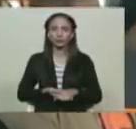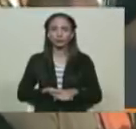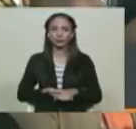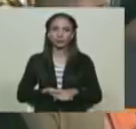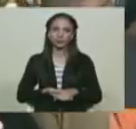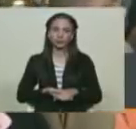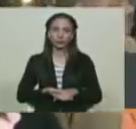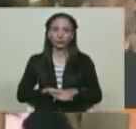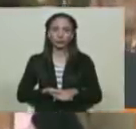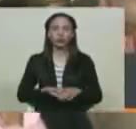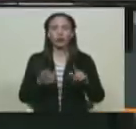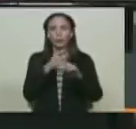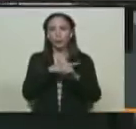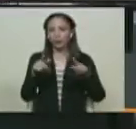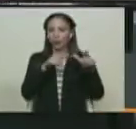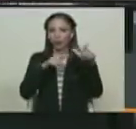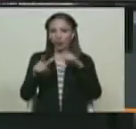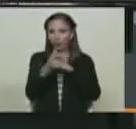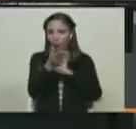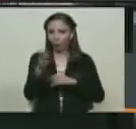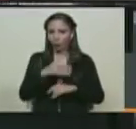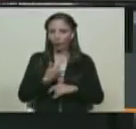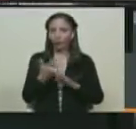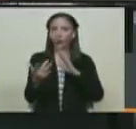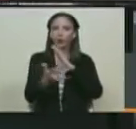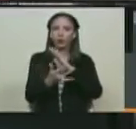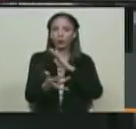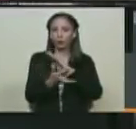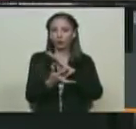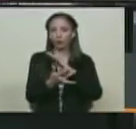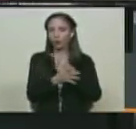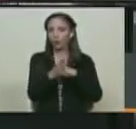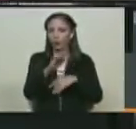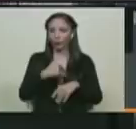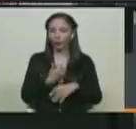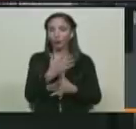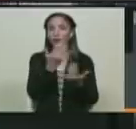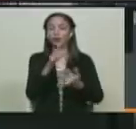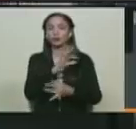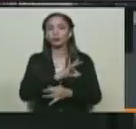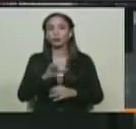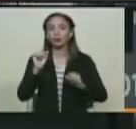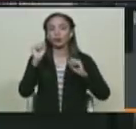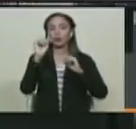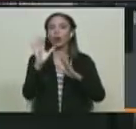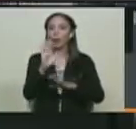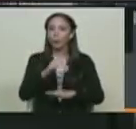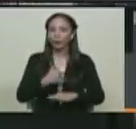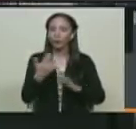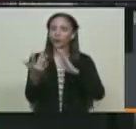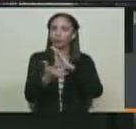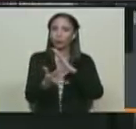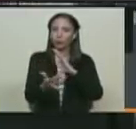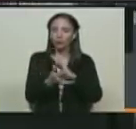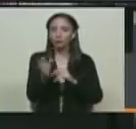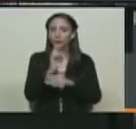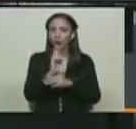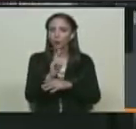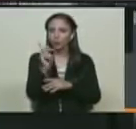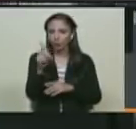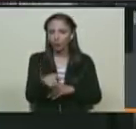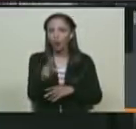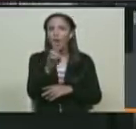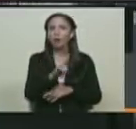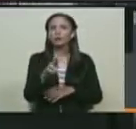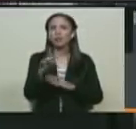pero que ya están al acceso de todos los venezolanos. El socialismo democratiza el acceso a la tecnología y utiliza la